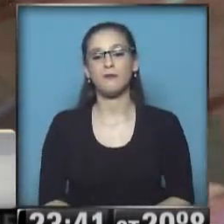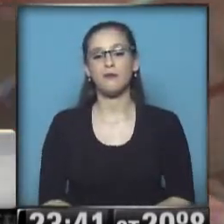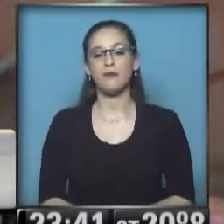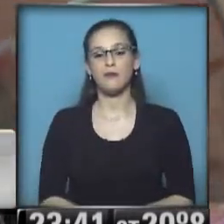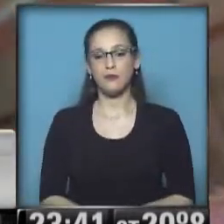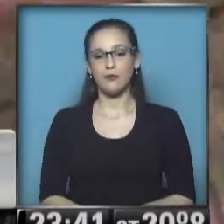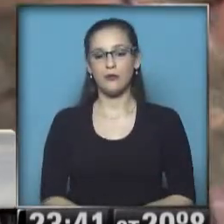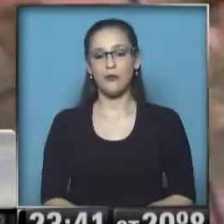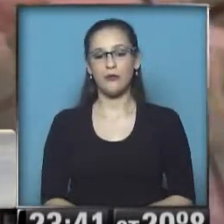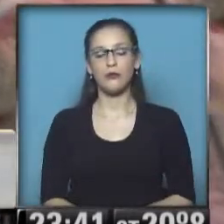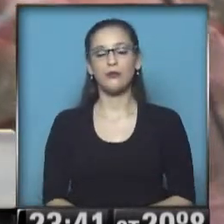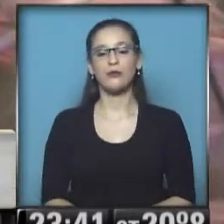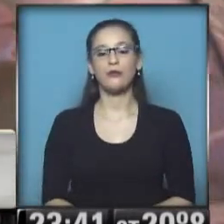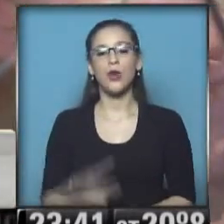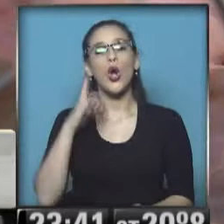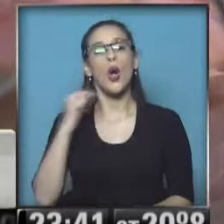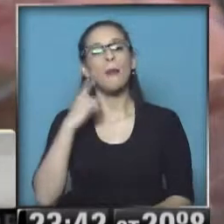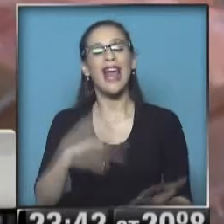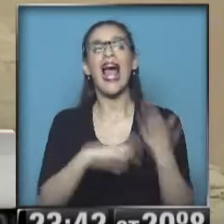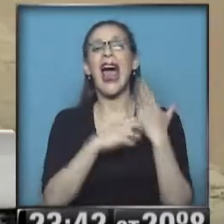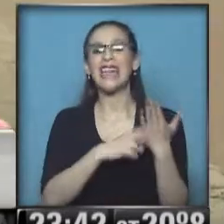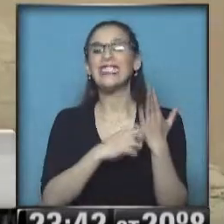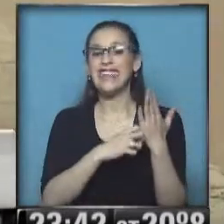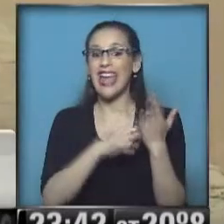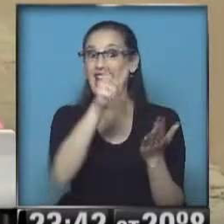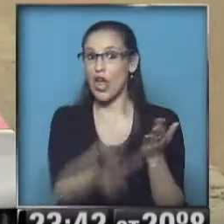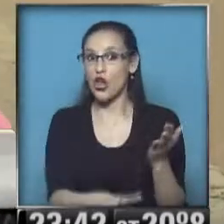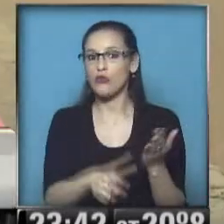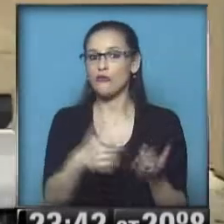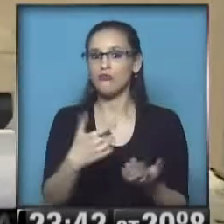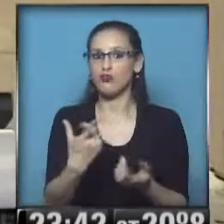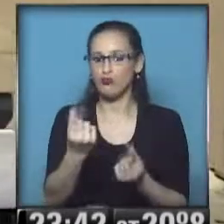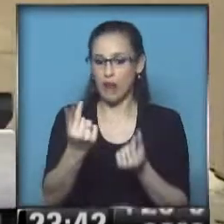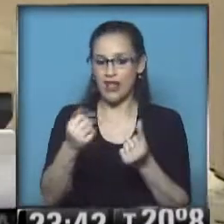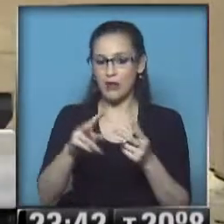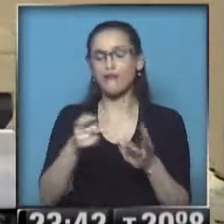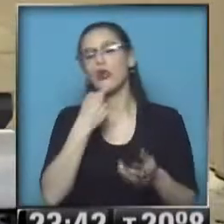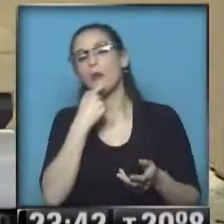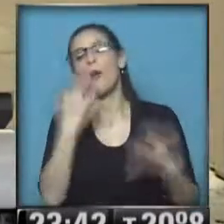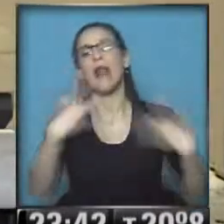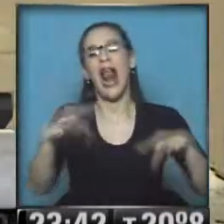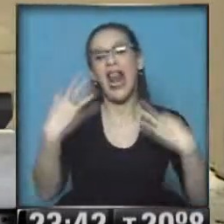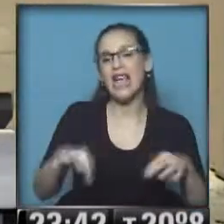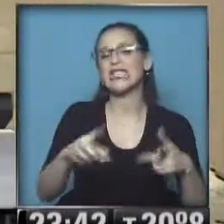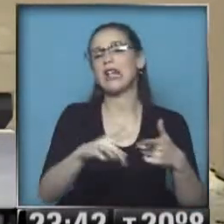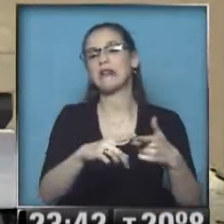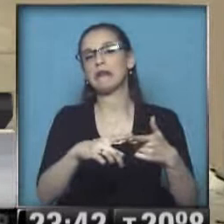donde el carnicero recupera más cantidad de dinero para pagar esa media red, que son las milanesas, las carnazas, todo